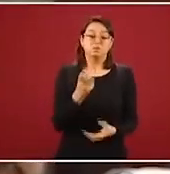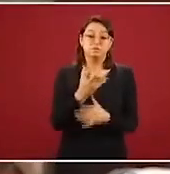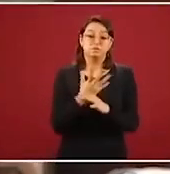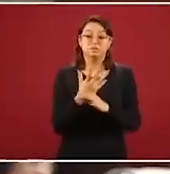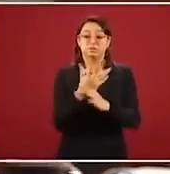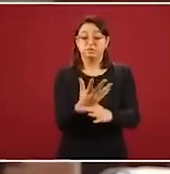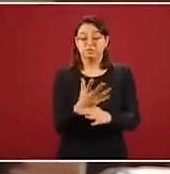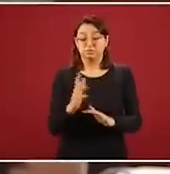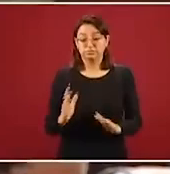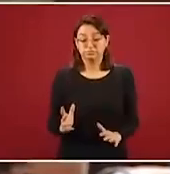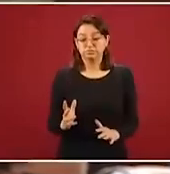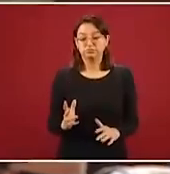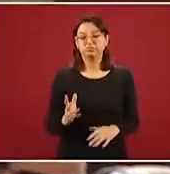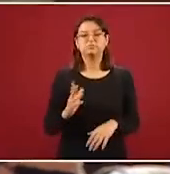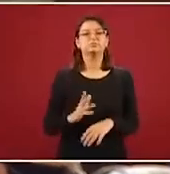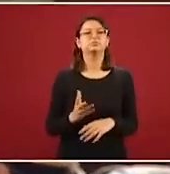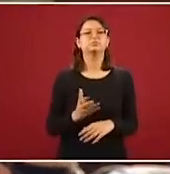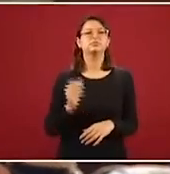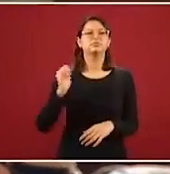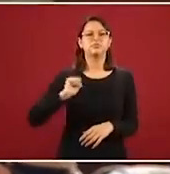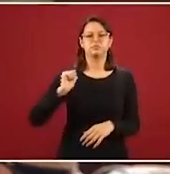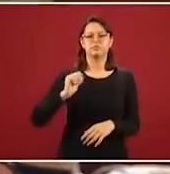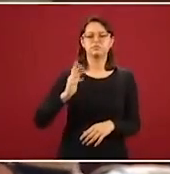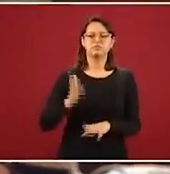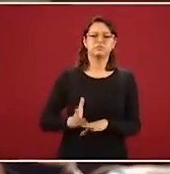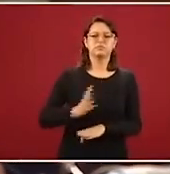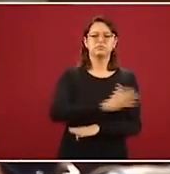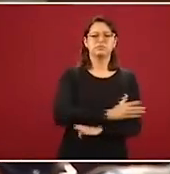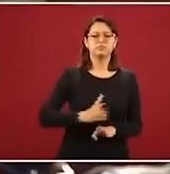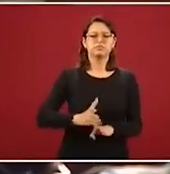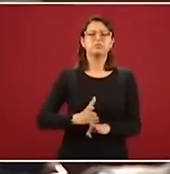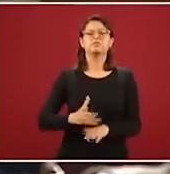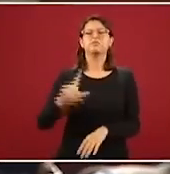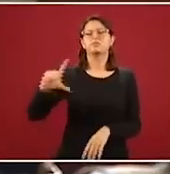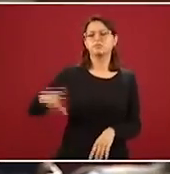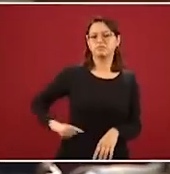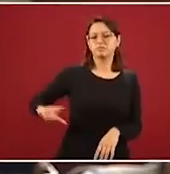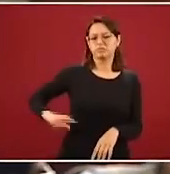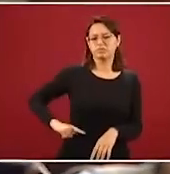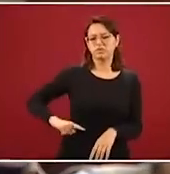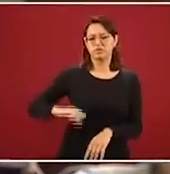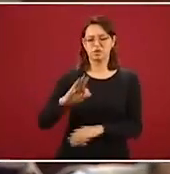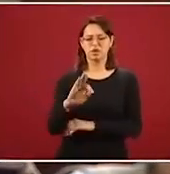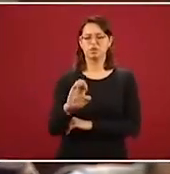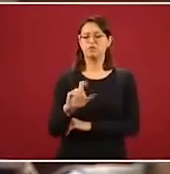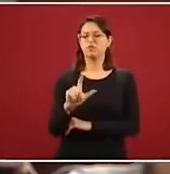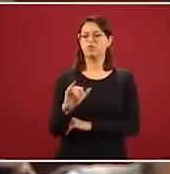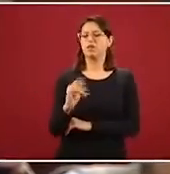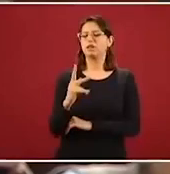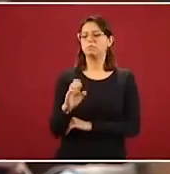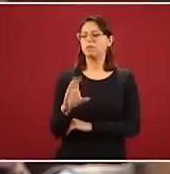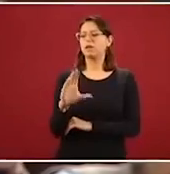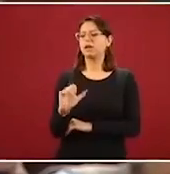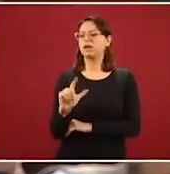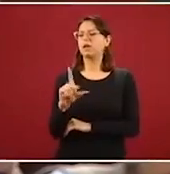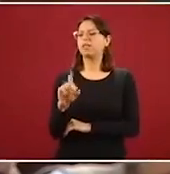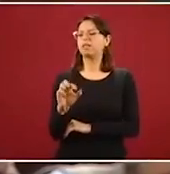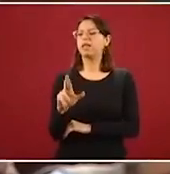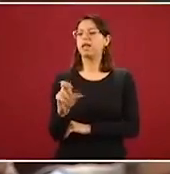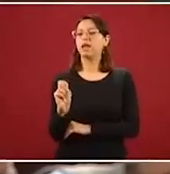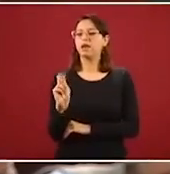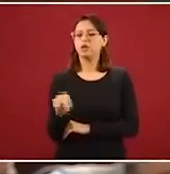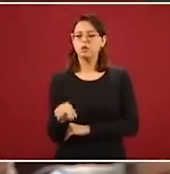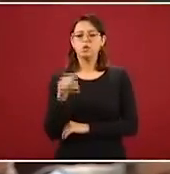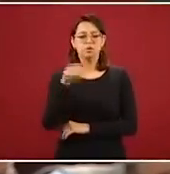Felipe Calderón sucedieron situaciones desastrosas en el sector salud y una de ellas